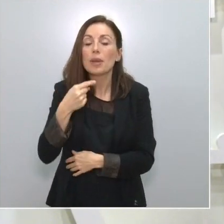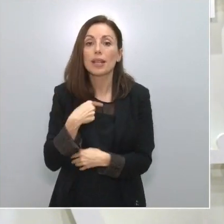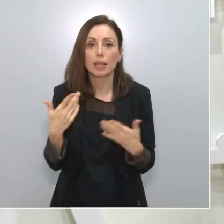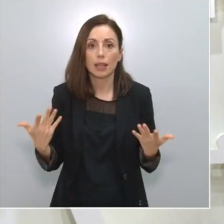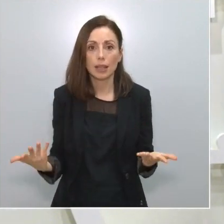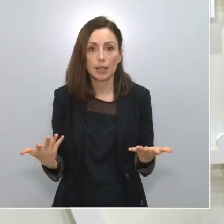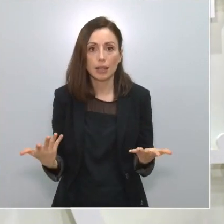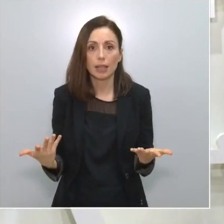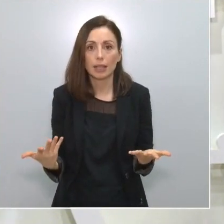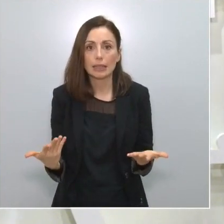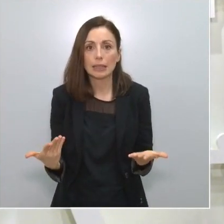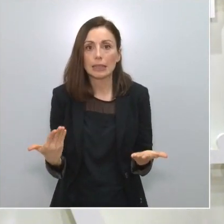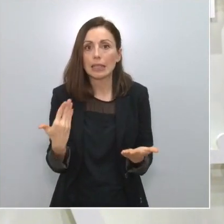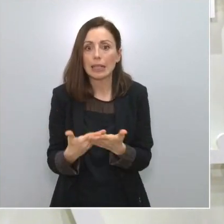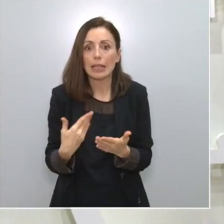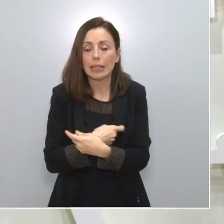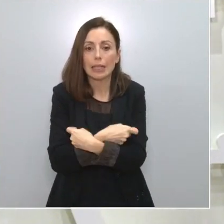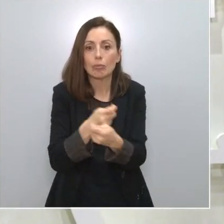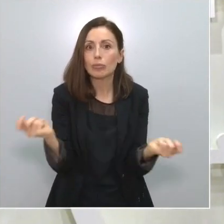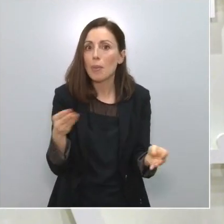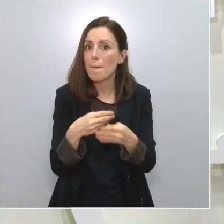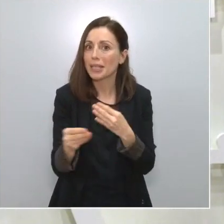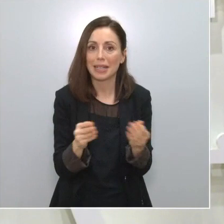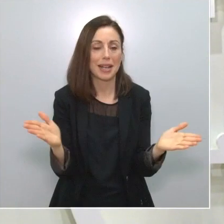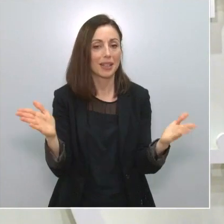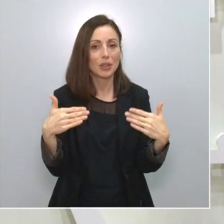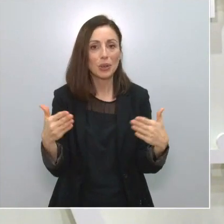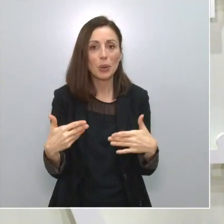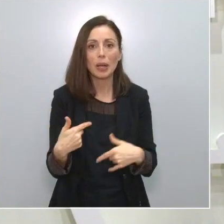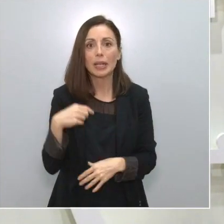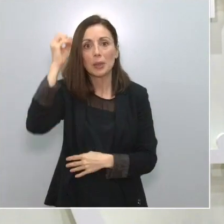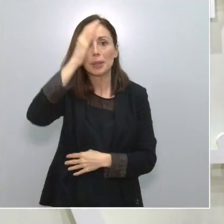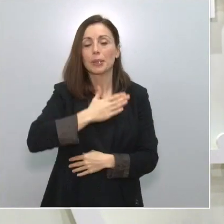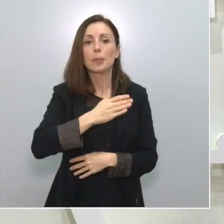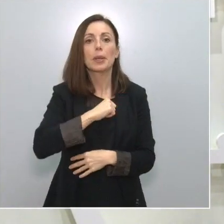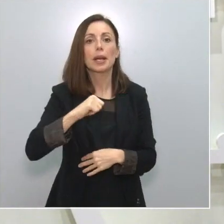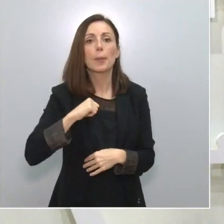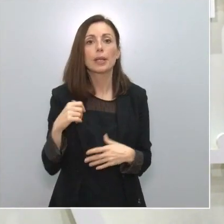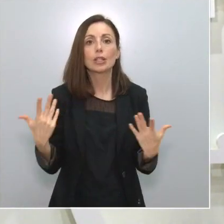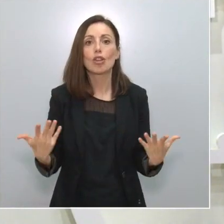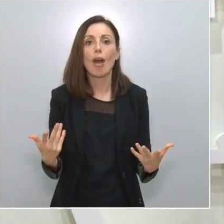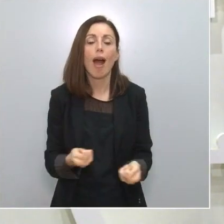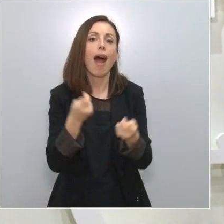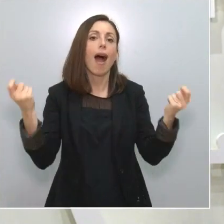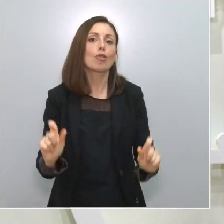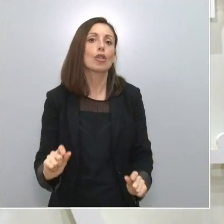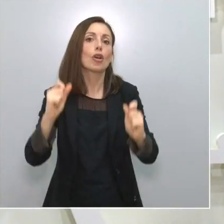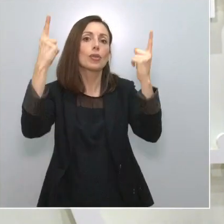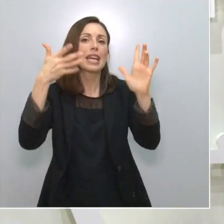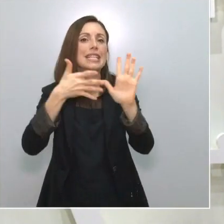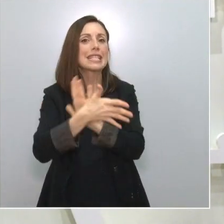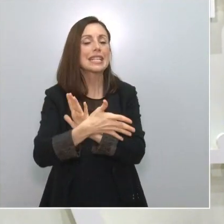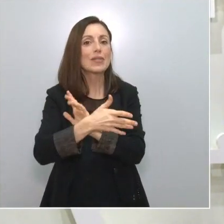no tienen la garantía de poder suministrar ese material. Por tanto, me parece que esta serie de anuncios generan